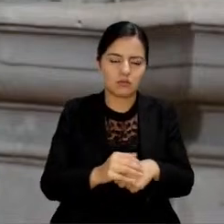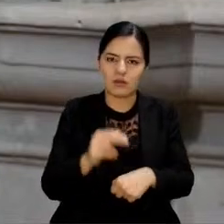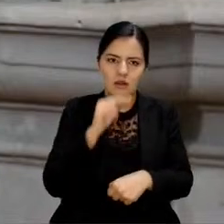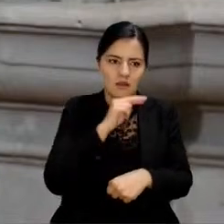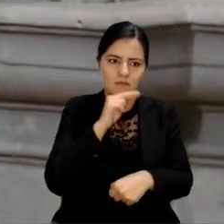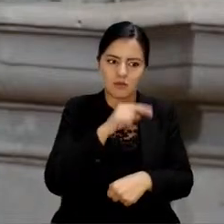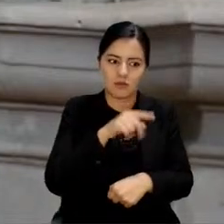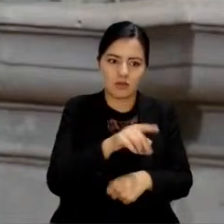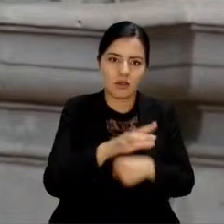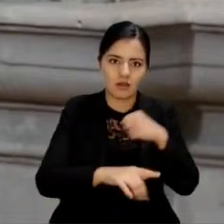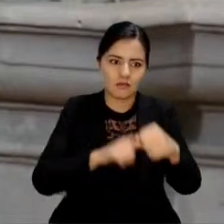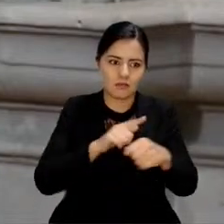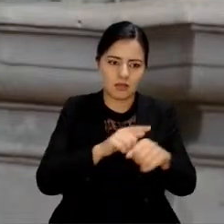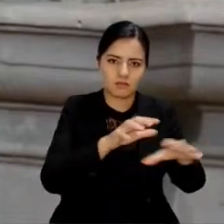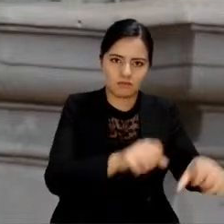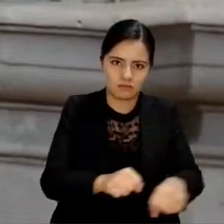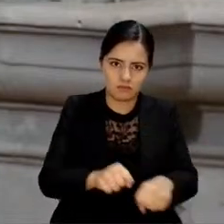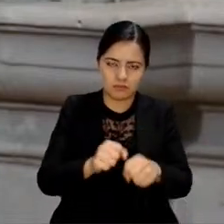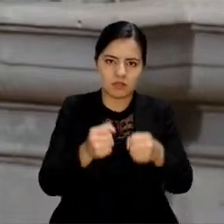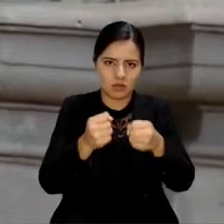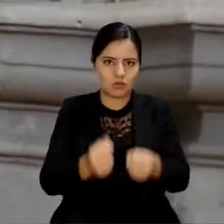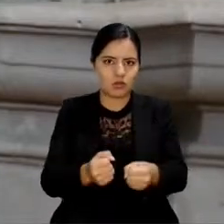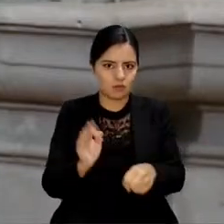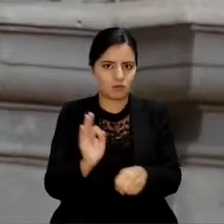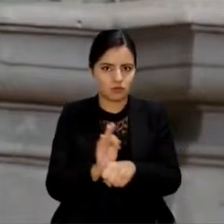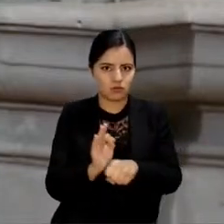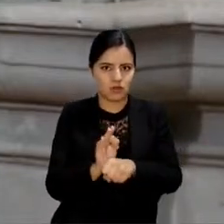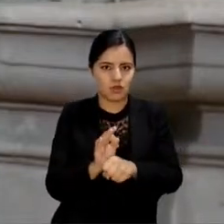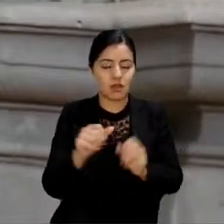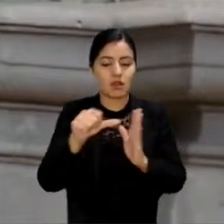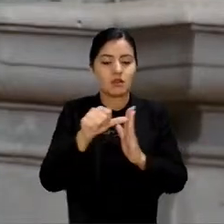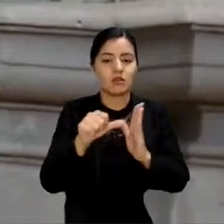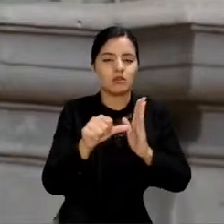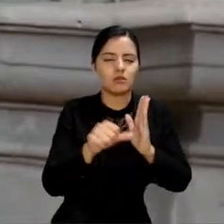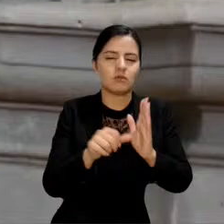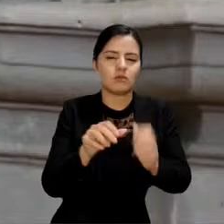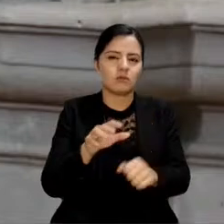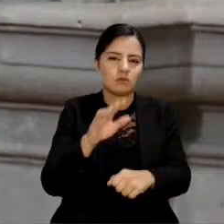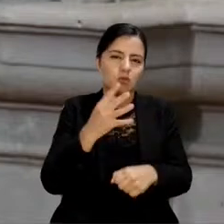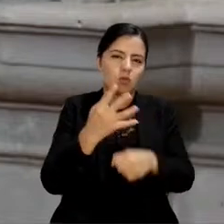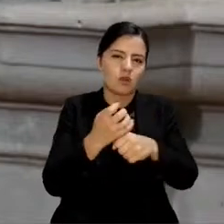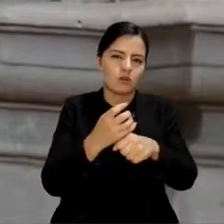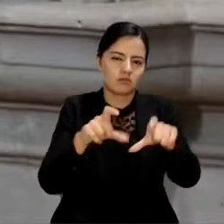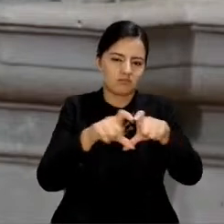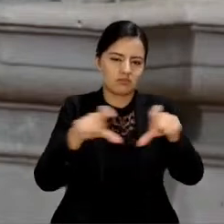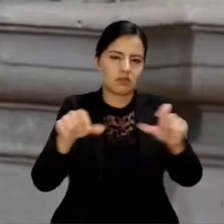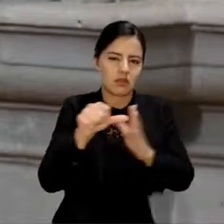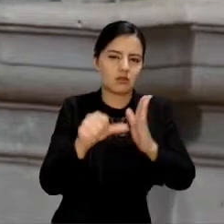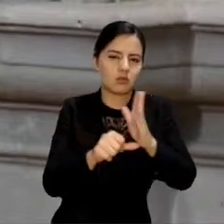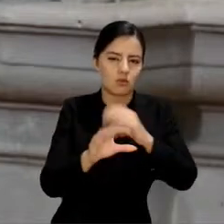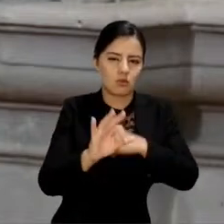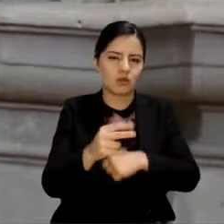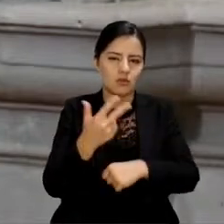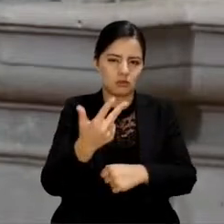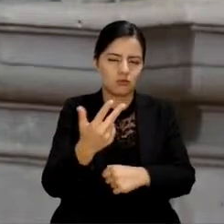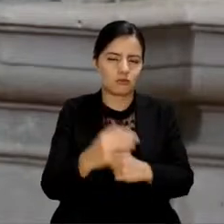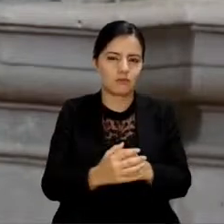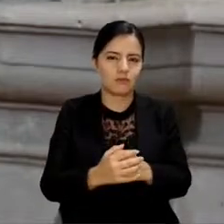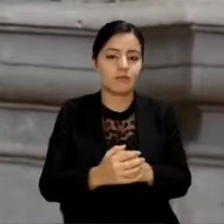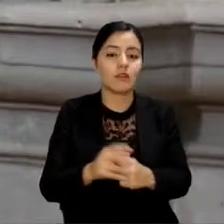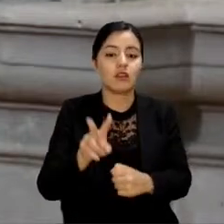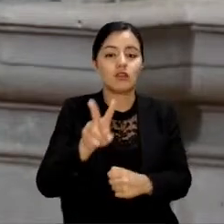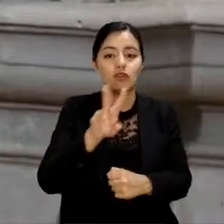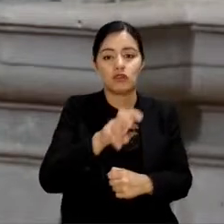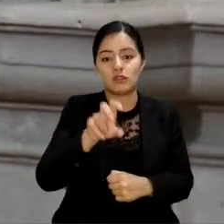aseguramiento de los animales de conformidad con lo dispuesto en el cuarto párrafo del artículo 48 del presente código.